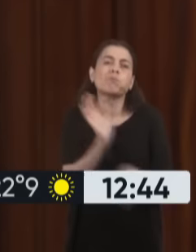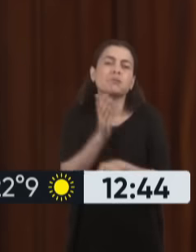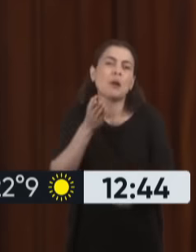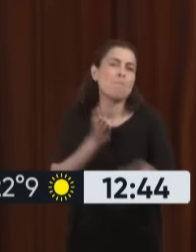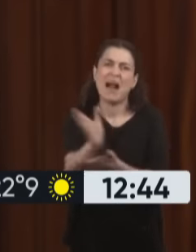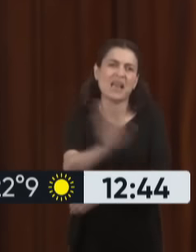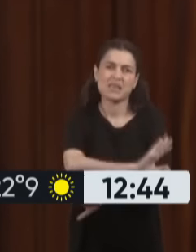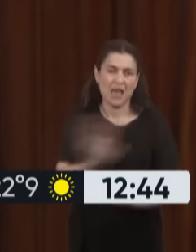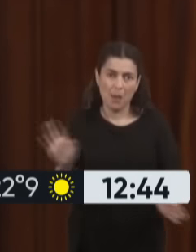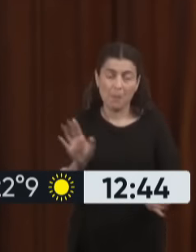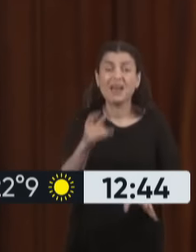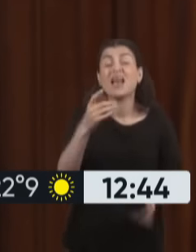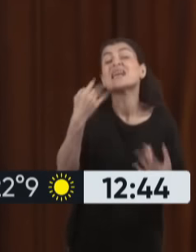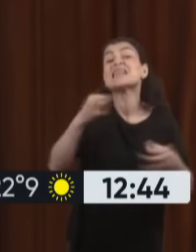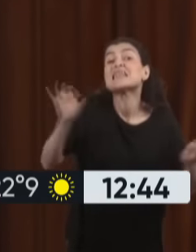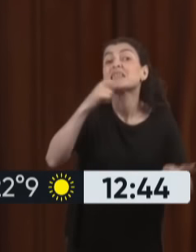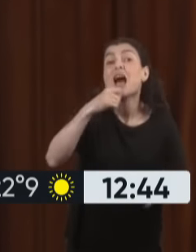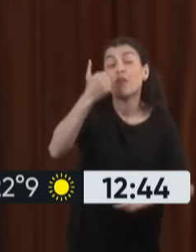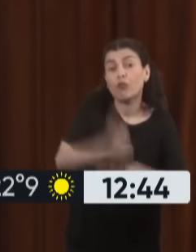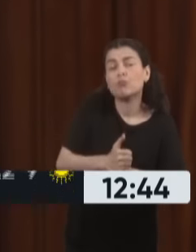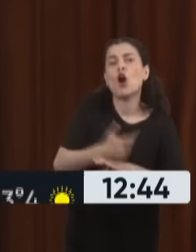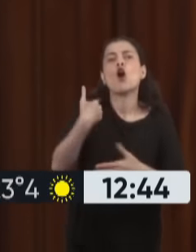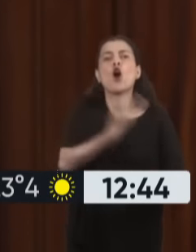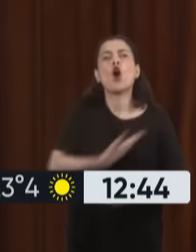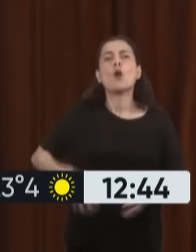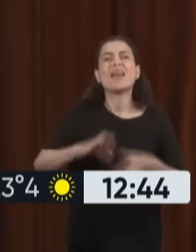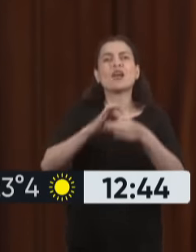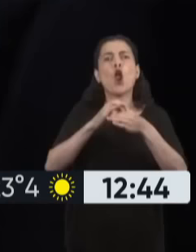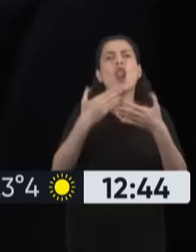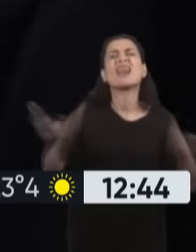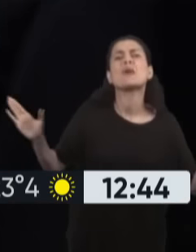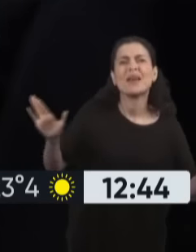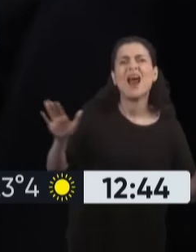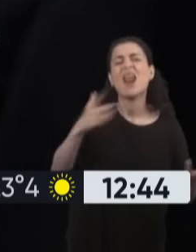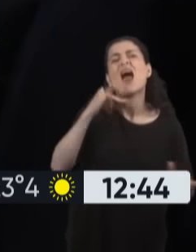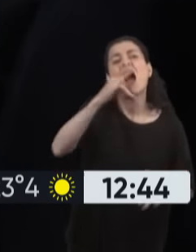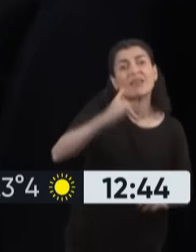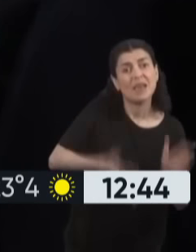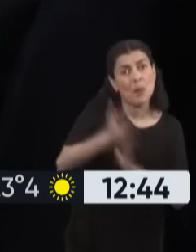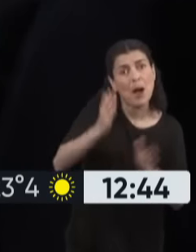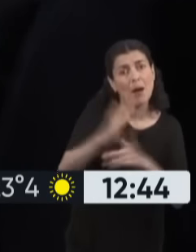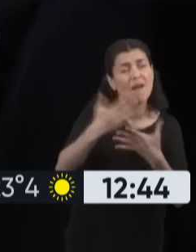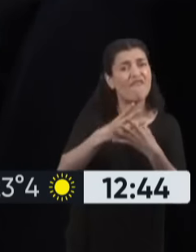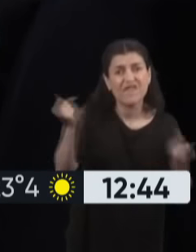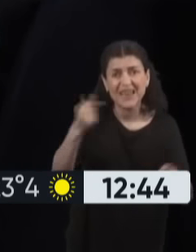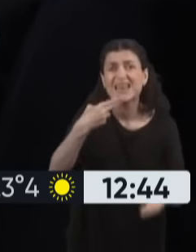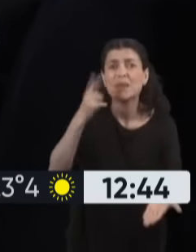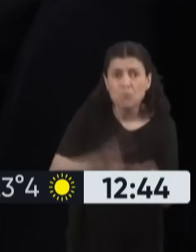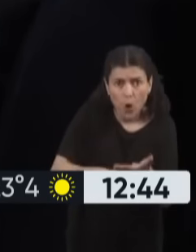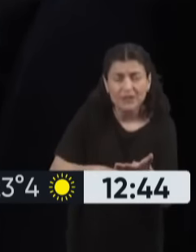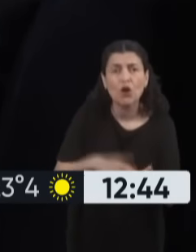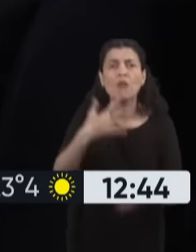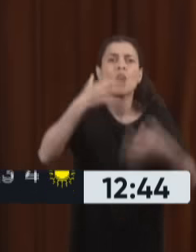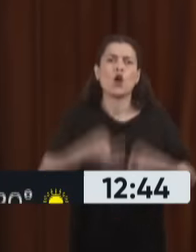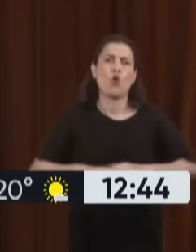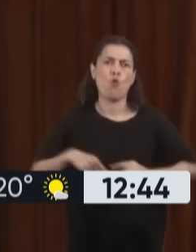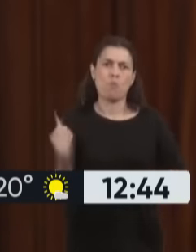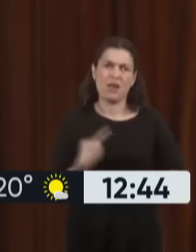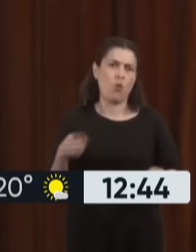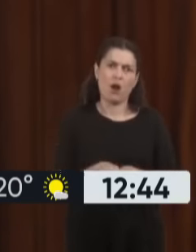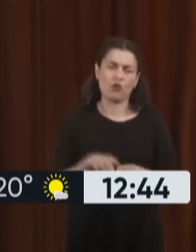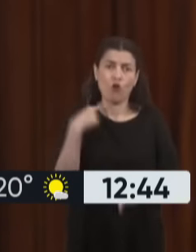liberal que dice que va a bajar los impuestos y efectivamente lo baja. Es decir, con nosotros eso se acabó, así como